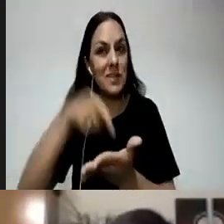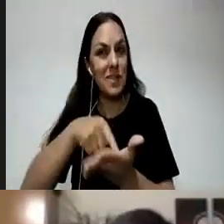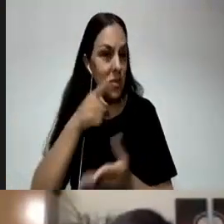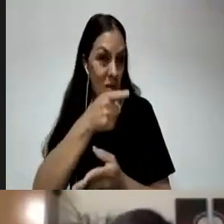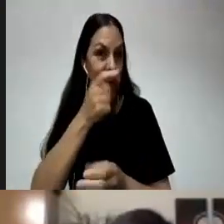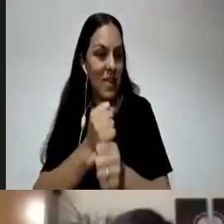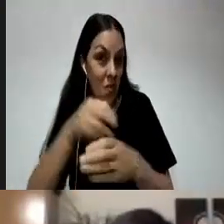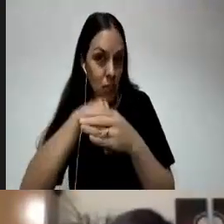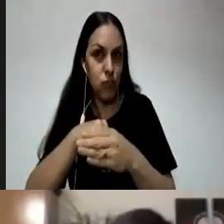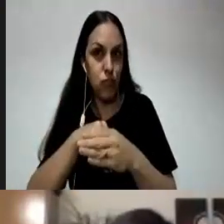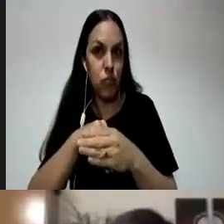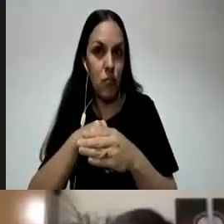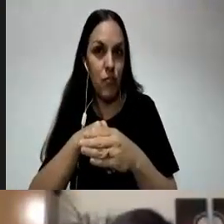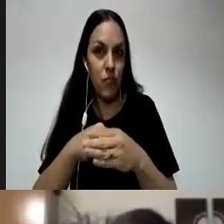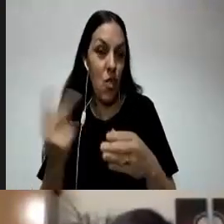La verdad es que yo